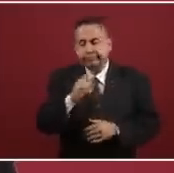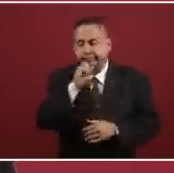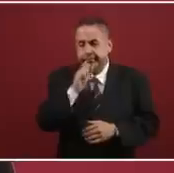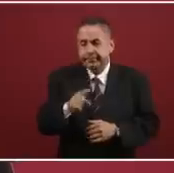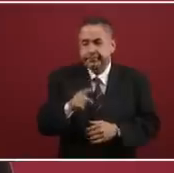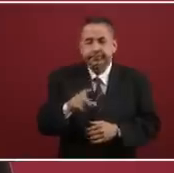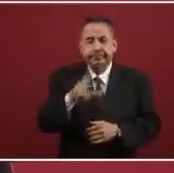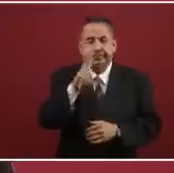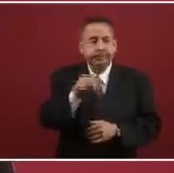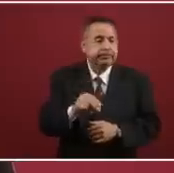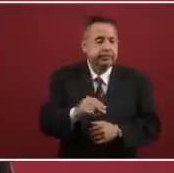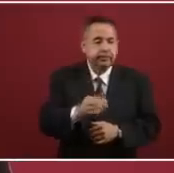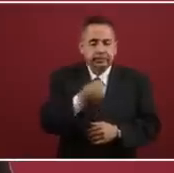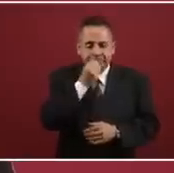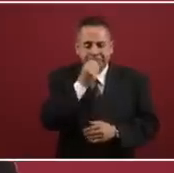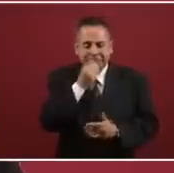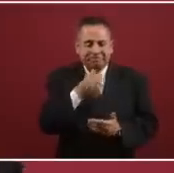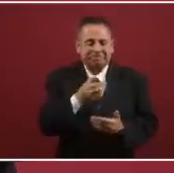no consumir